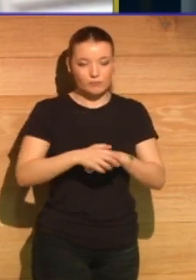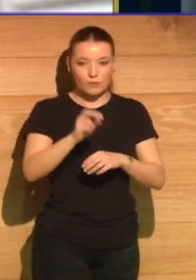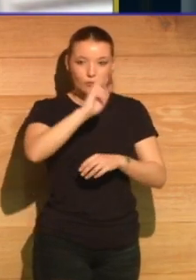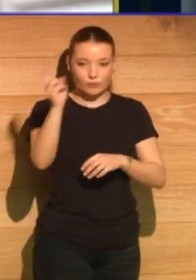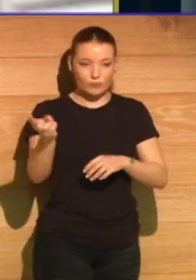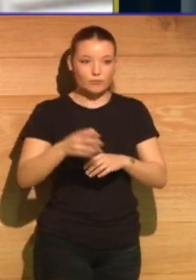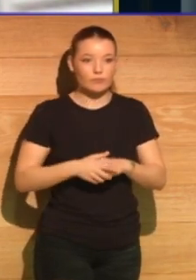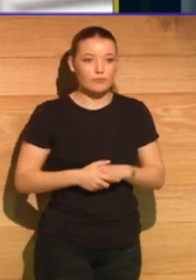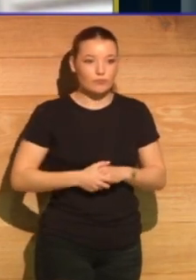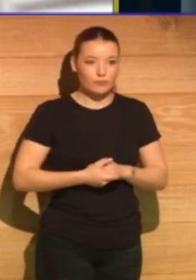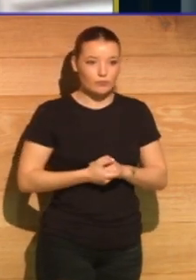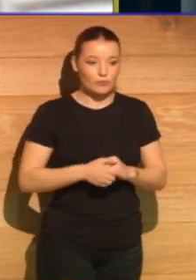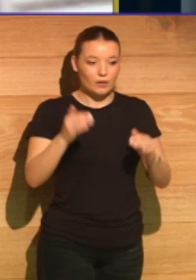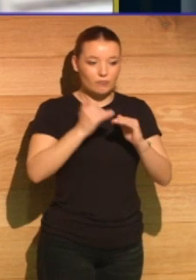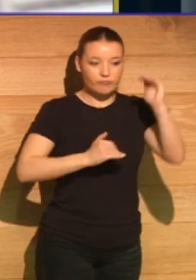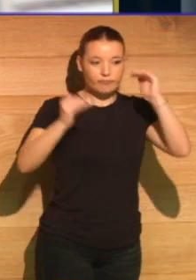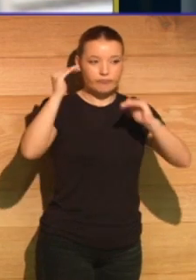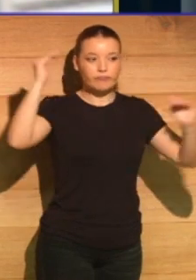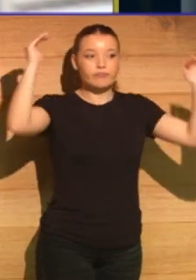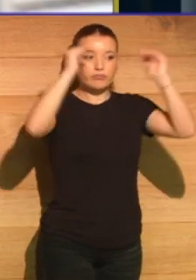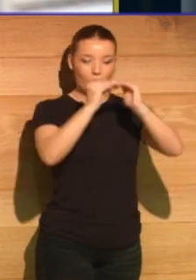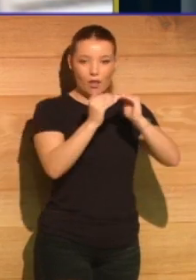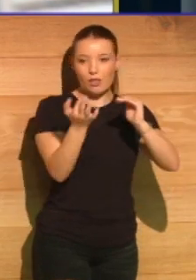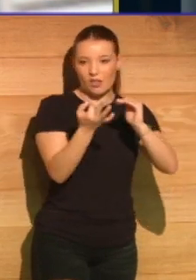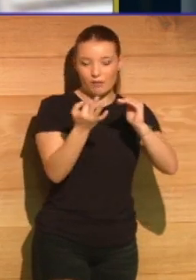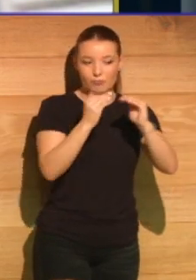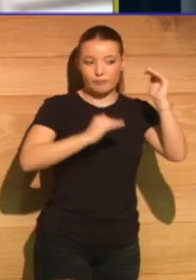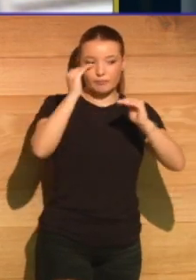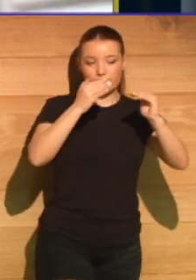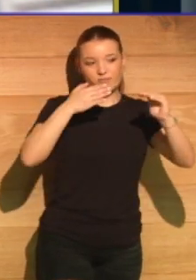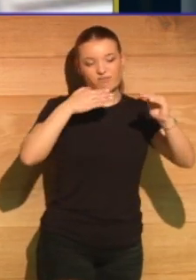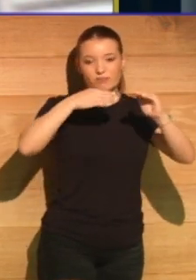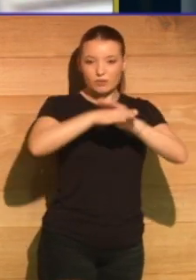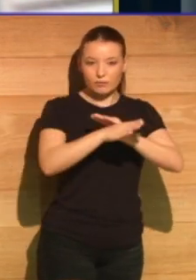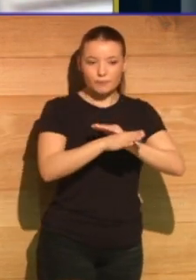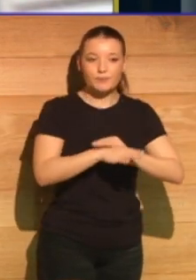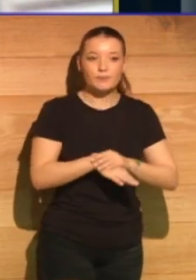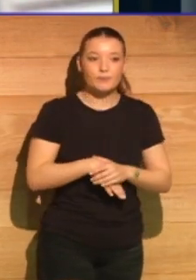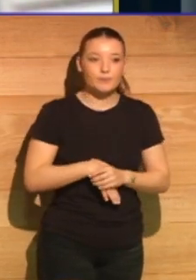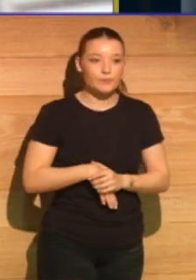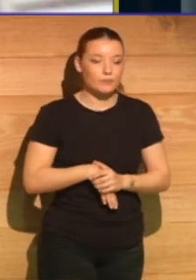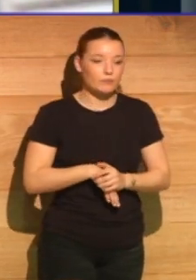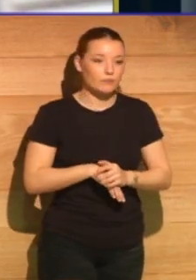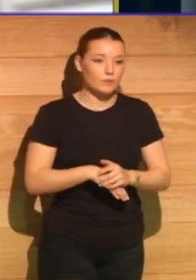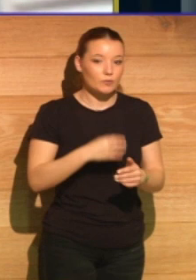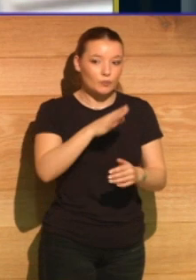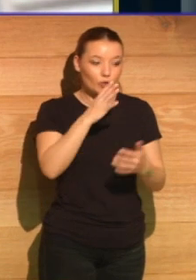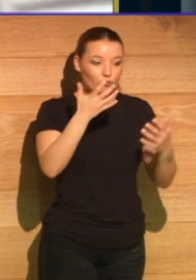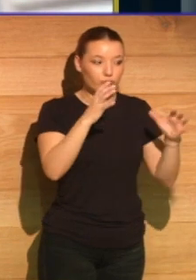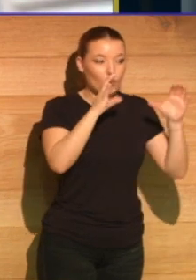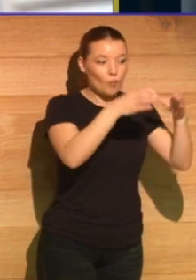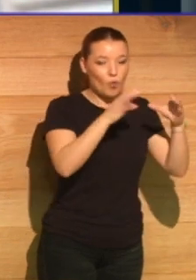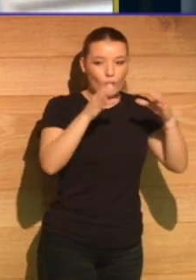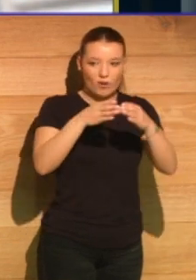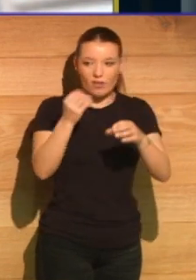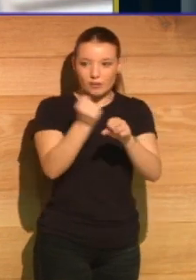y ellos en su nombre y en su trabajo lo hacen porque trabajan con comunidades y demás. Es muy,